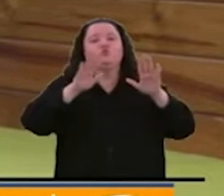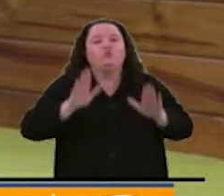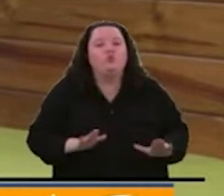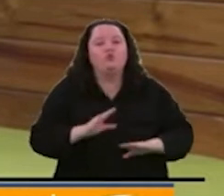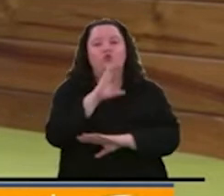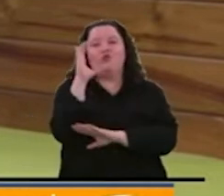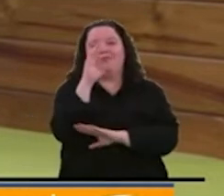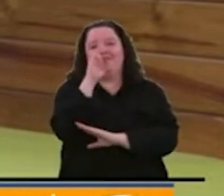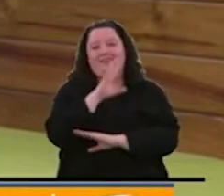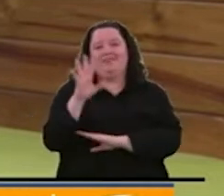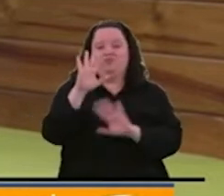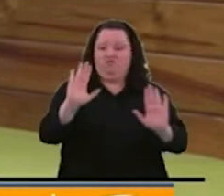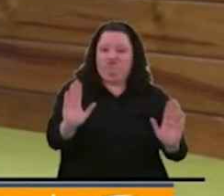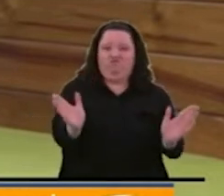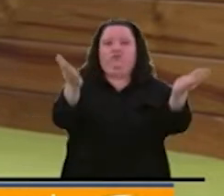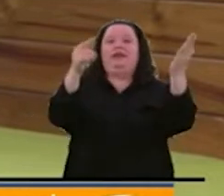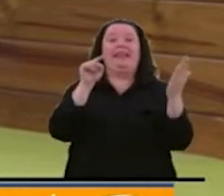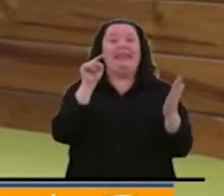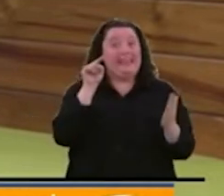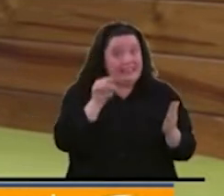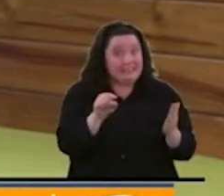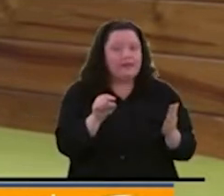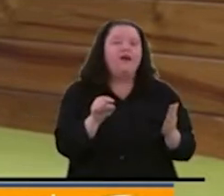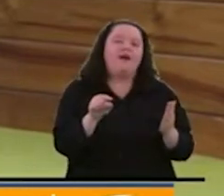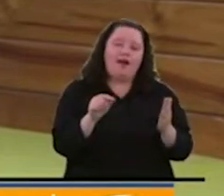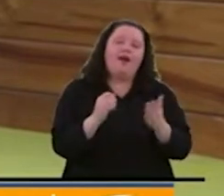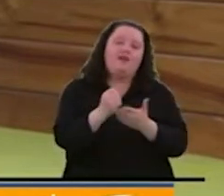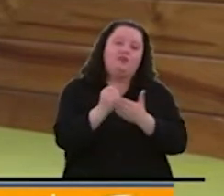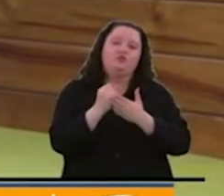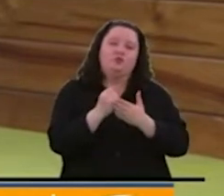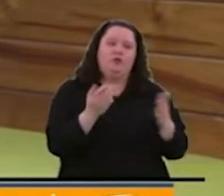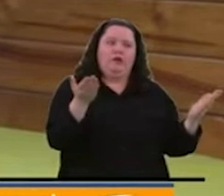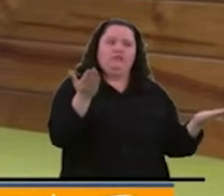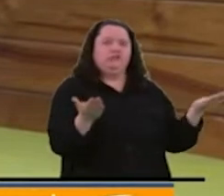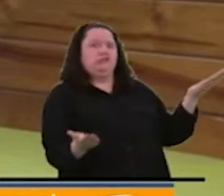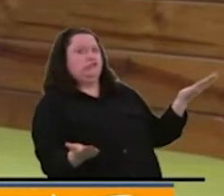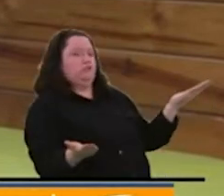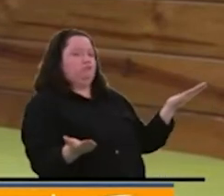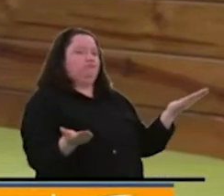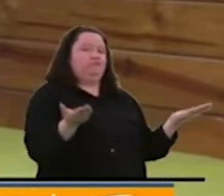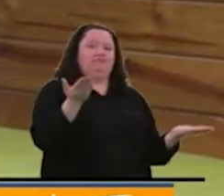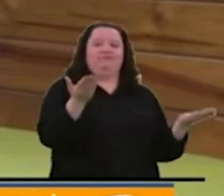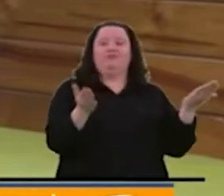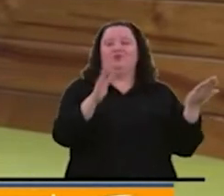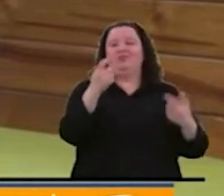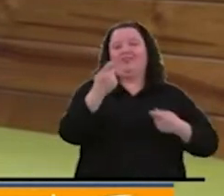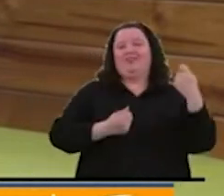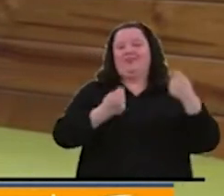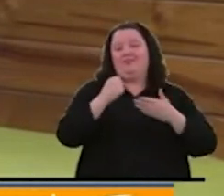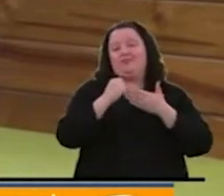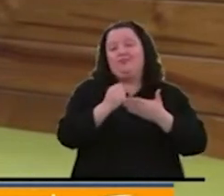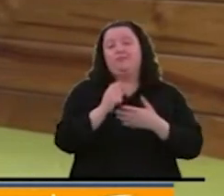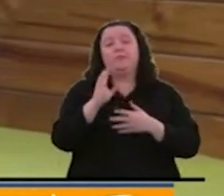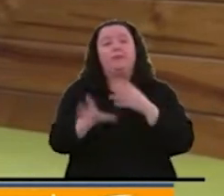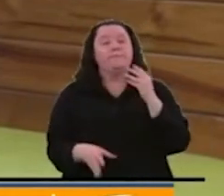nacional, yo creo que es parte de lo que va a ayudar a equilibrar la balanza económica y sobre